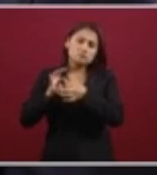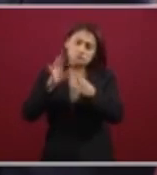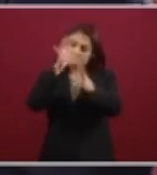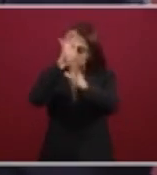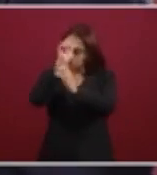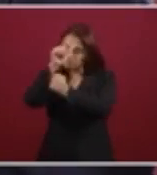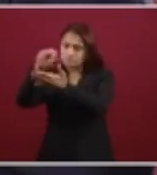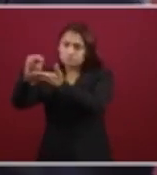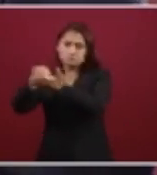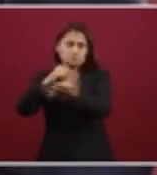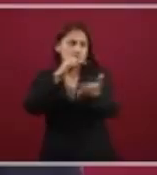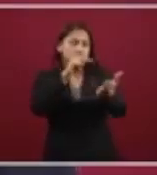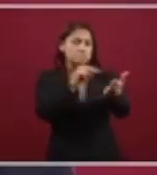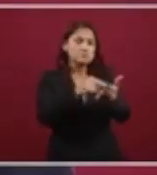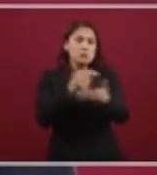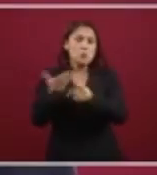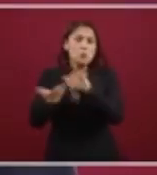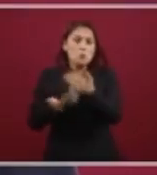que no se puede